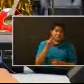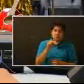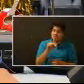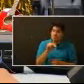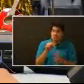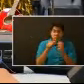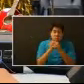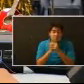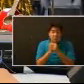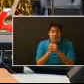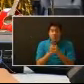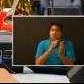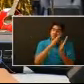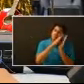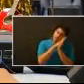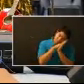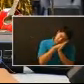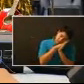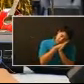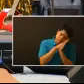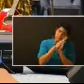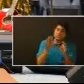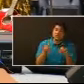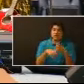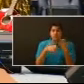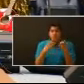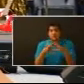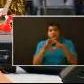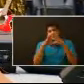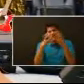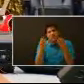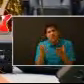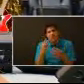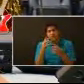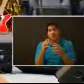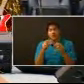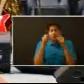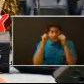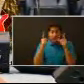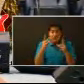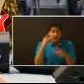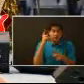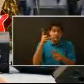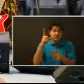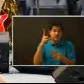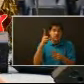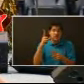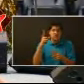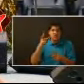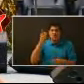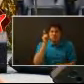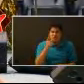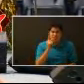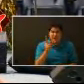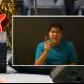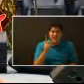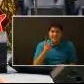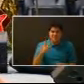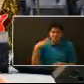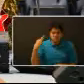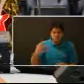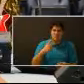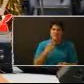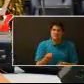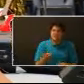Estaban dormidos. Entonces, ¿cómo los despertó a ellos el Señor? los regañó, los exhortó, les